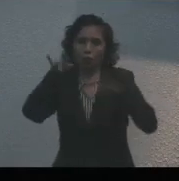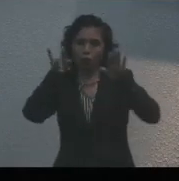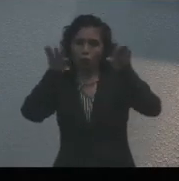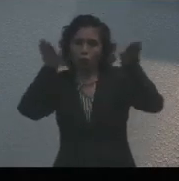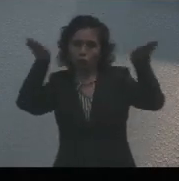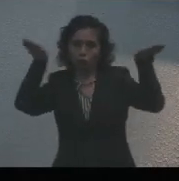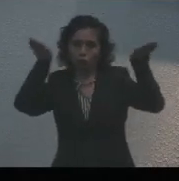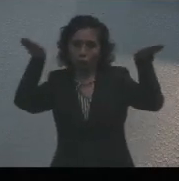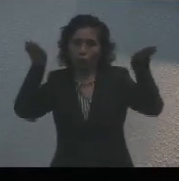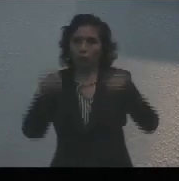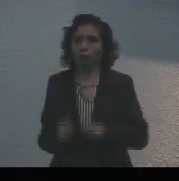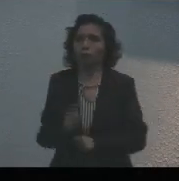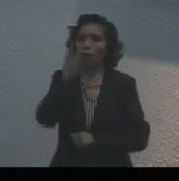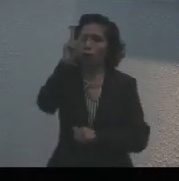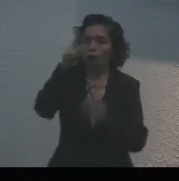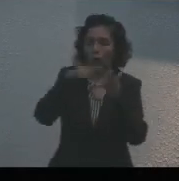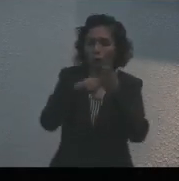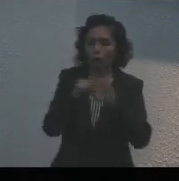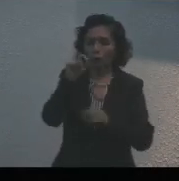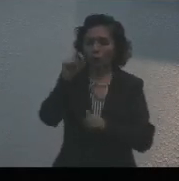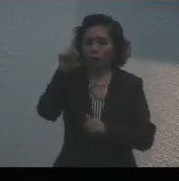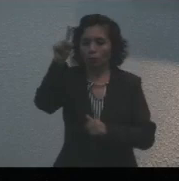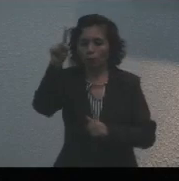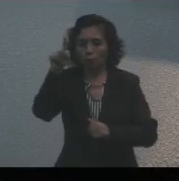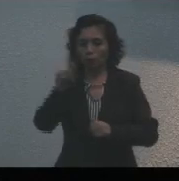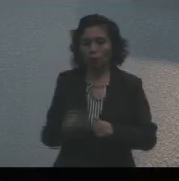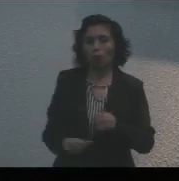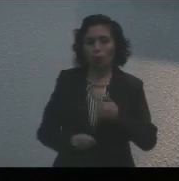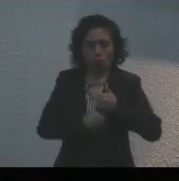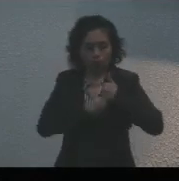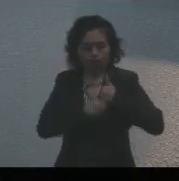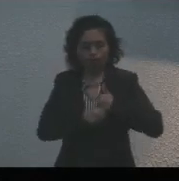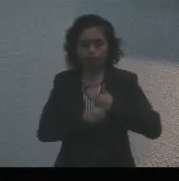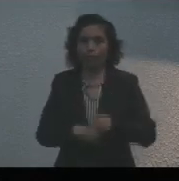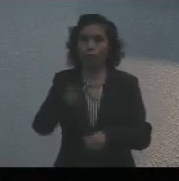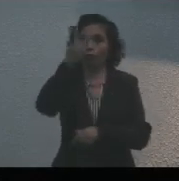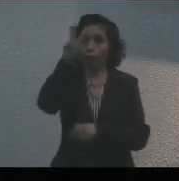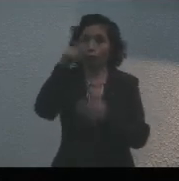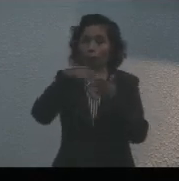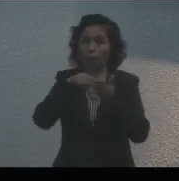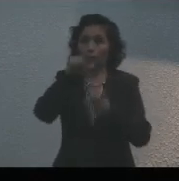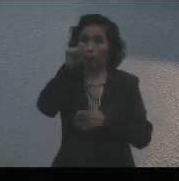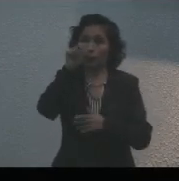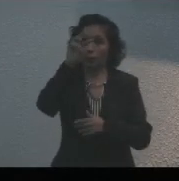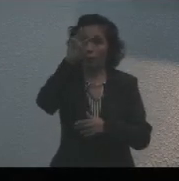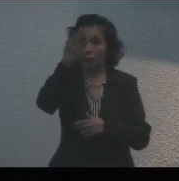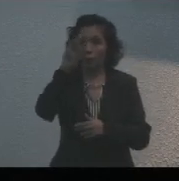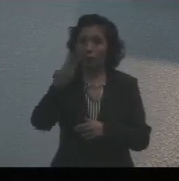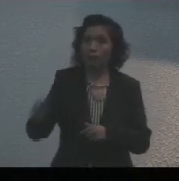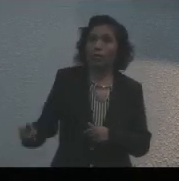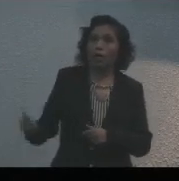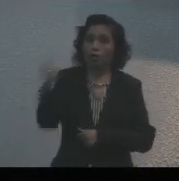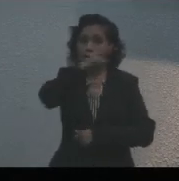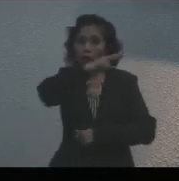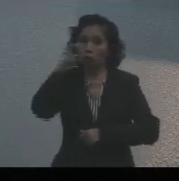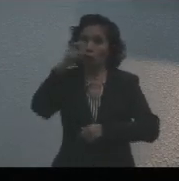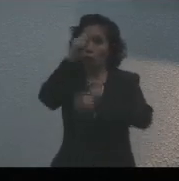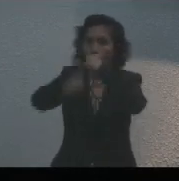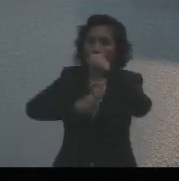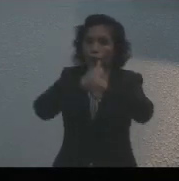2021, Bicentenario de la Armada de México. 2023, Bicentenario del Heroico Colegio